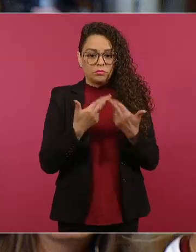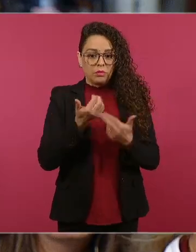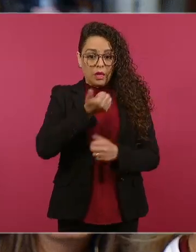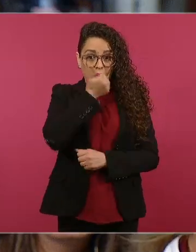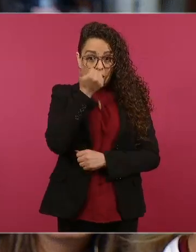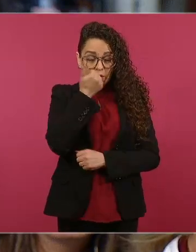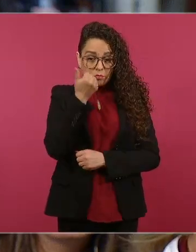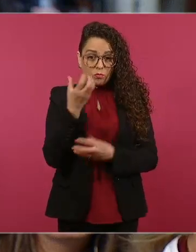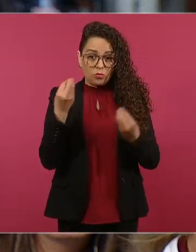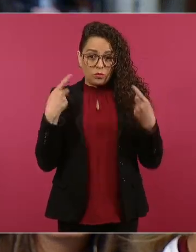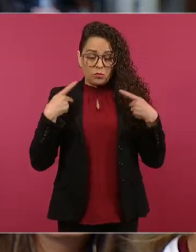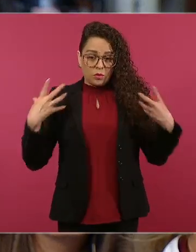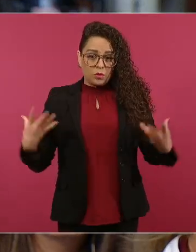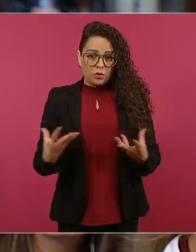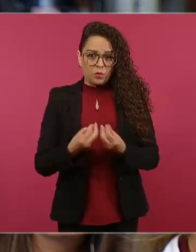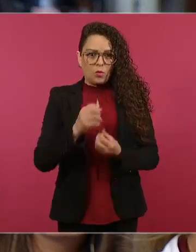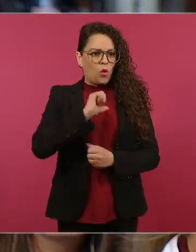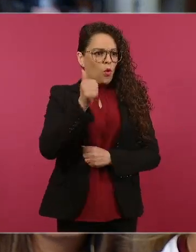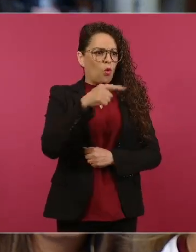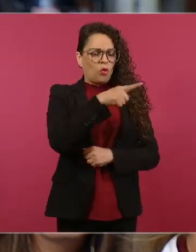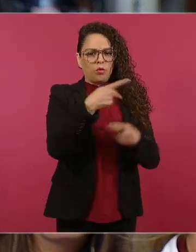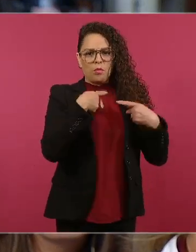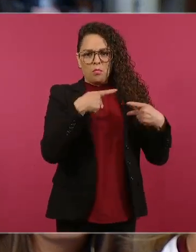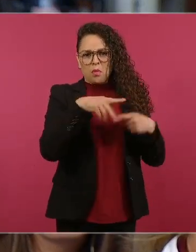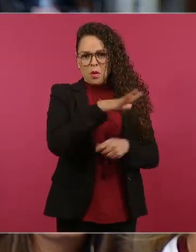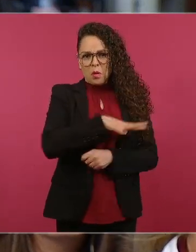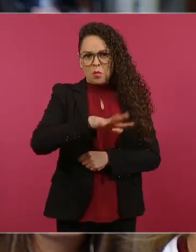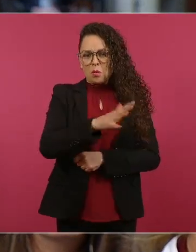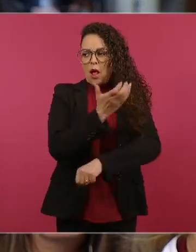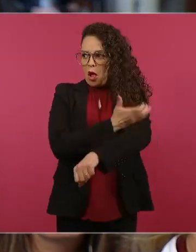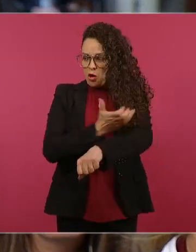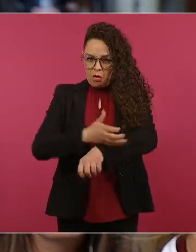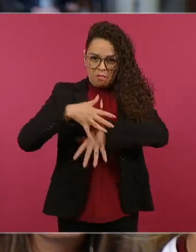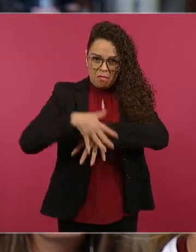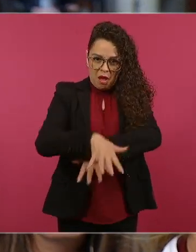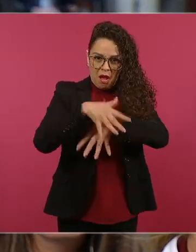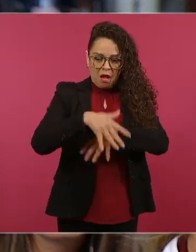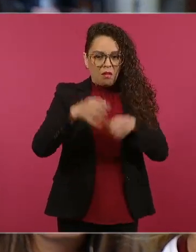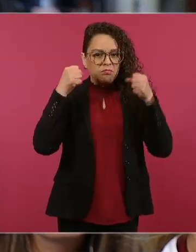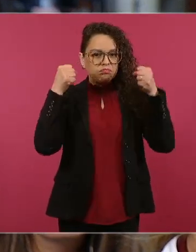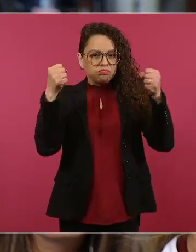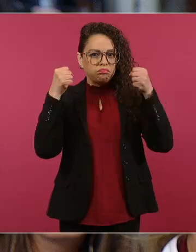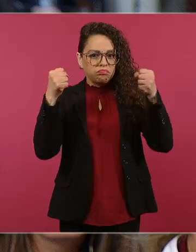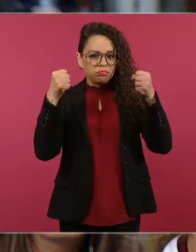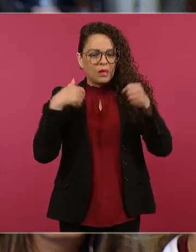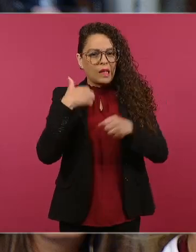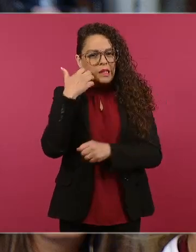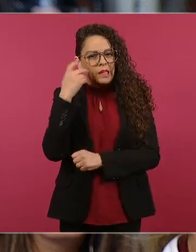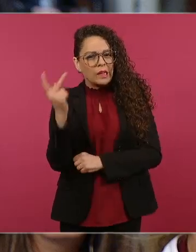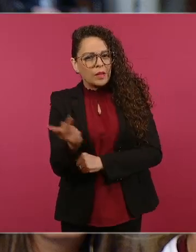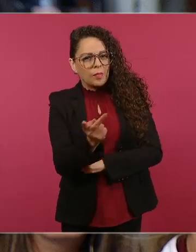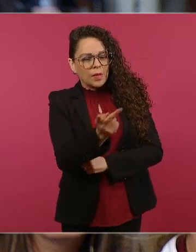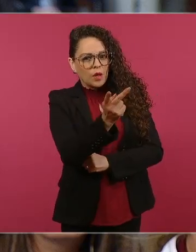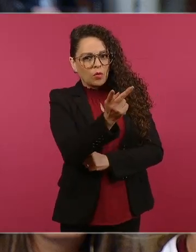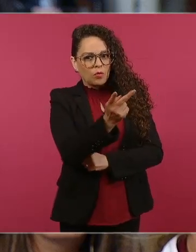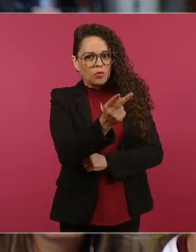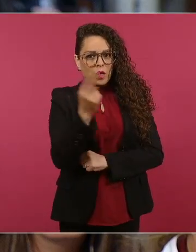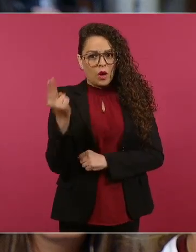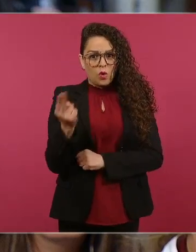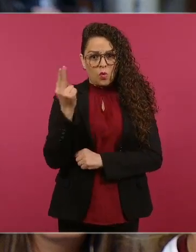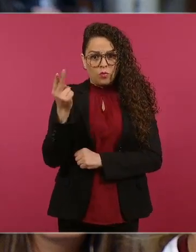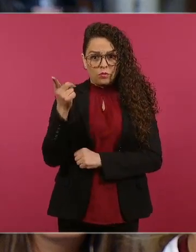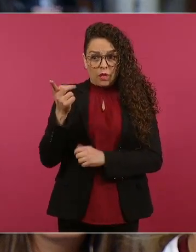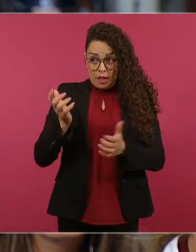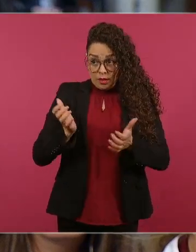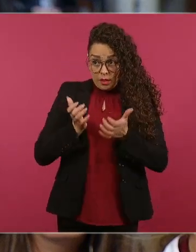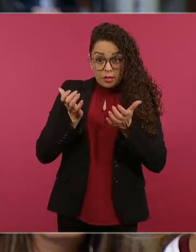sectores sociales. Presidente, preguntarle por la lectura de lo que está pasando en Argentina, si es de sorprenderle